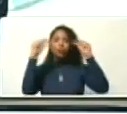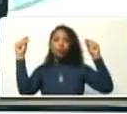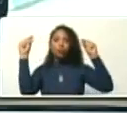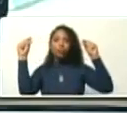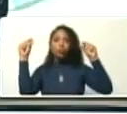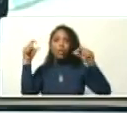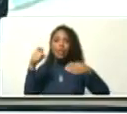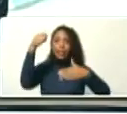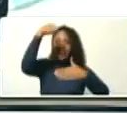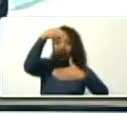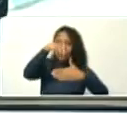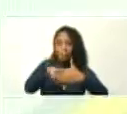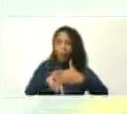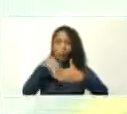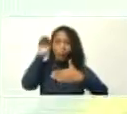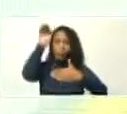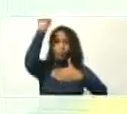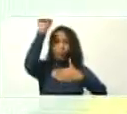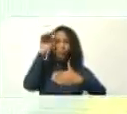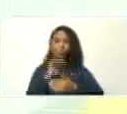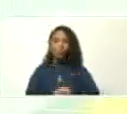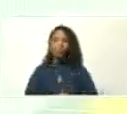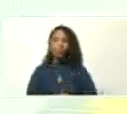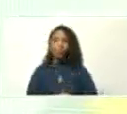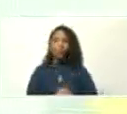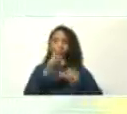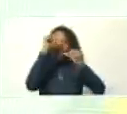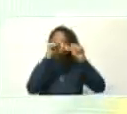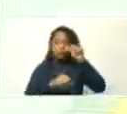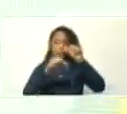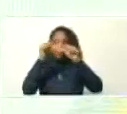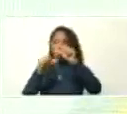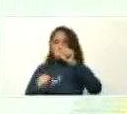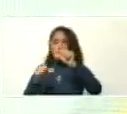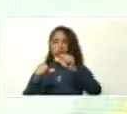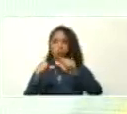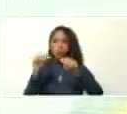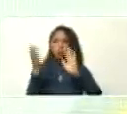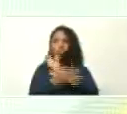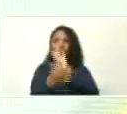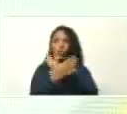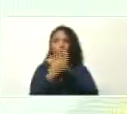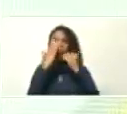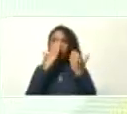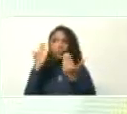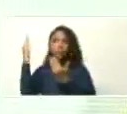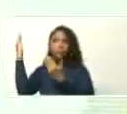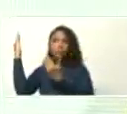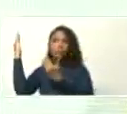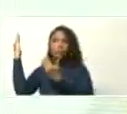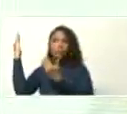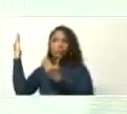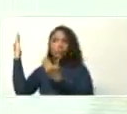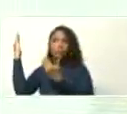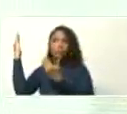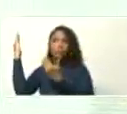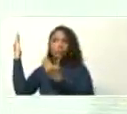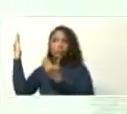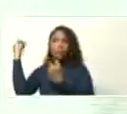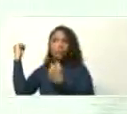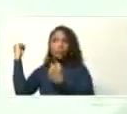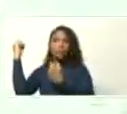Sembrando Futuro. Revisar las biografías de nuestros héroes es sembrar el